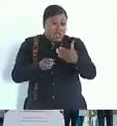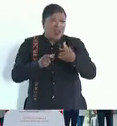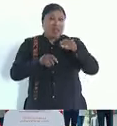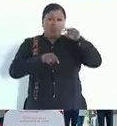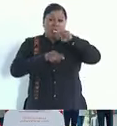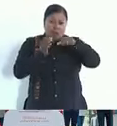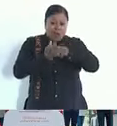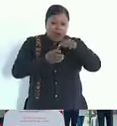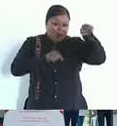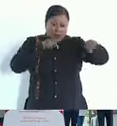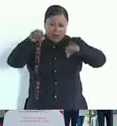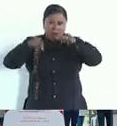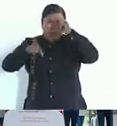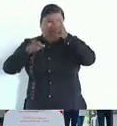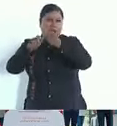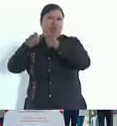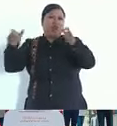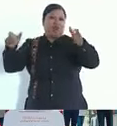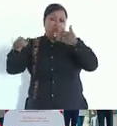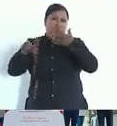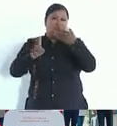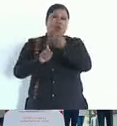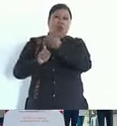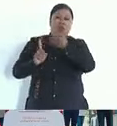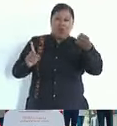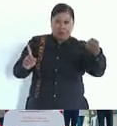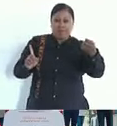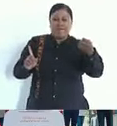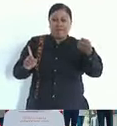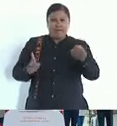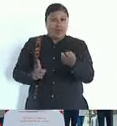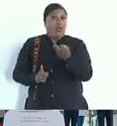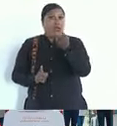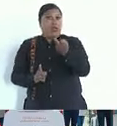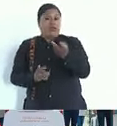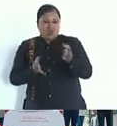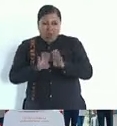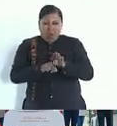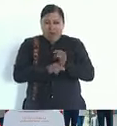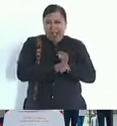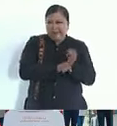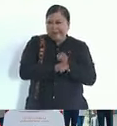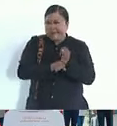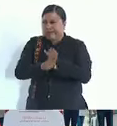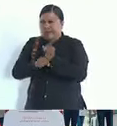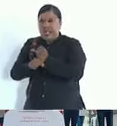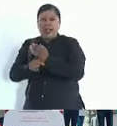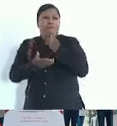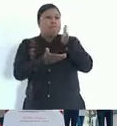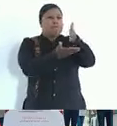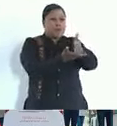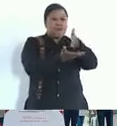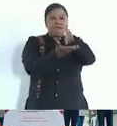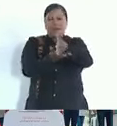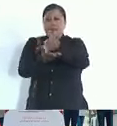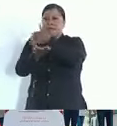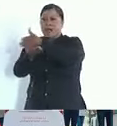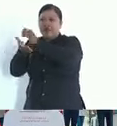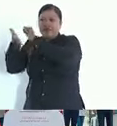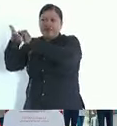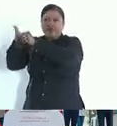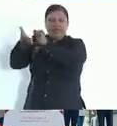el desarrollo urbano ordenado. Así que se hizo un diagnóstico visitando casa por casa,